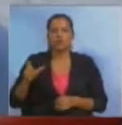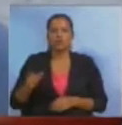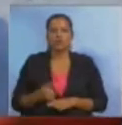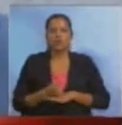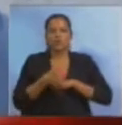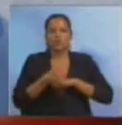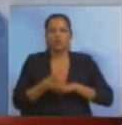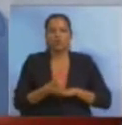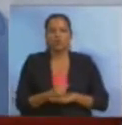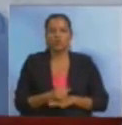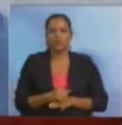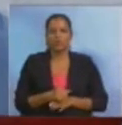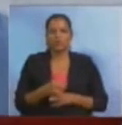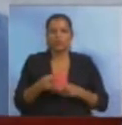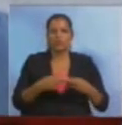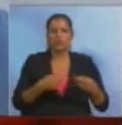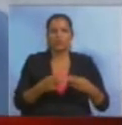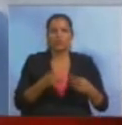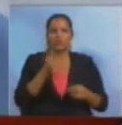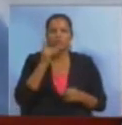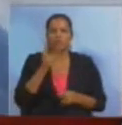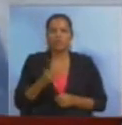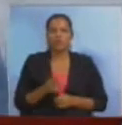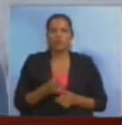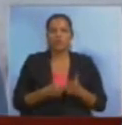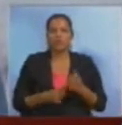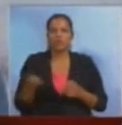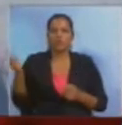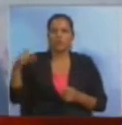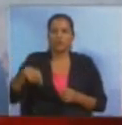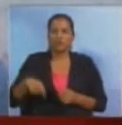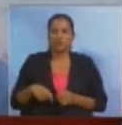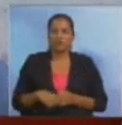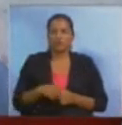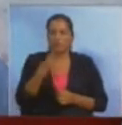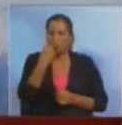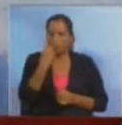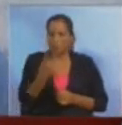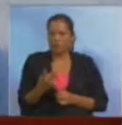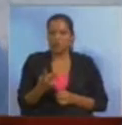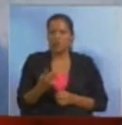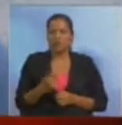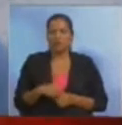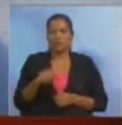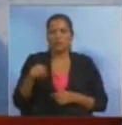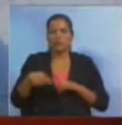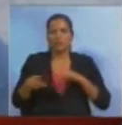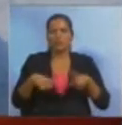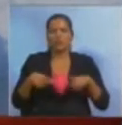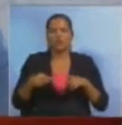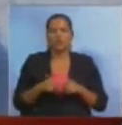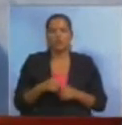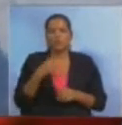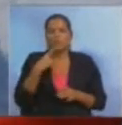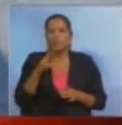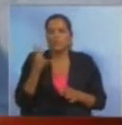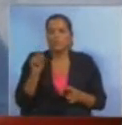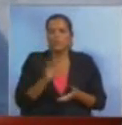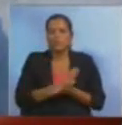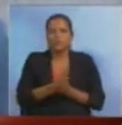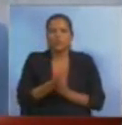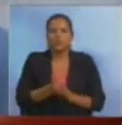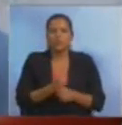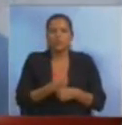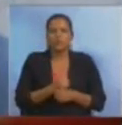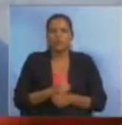comisaría de construcciones. Me dijeron que habían venido a ver el asunto, pero no ha pasado